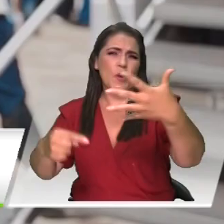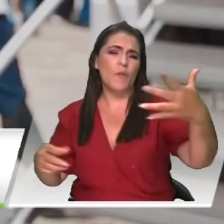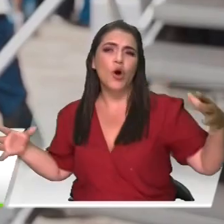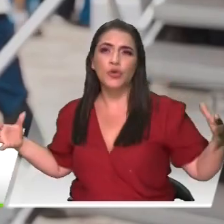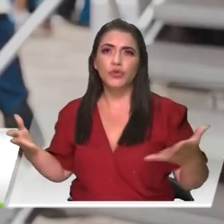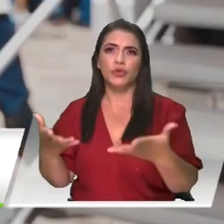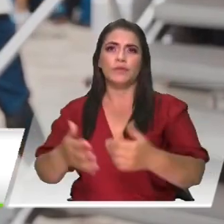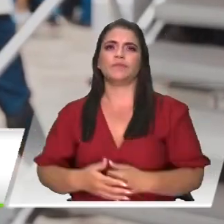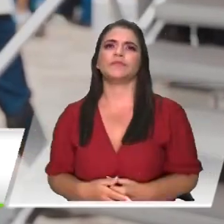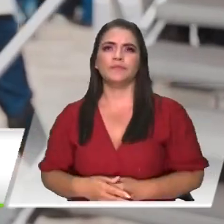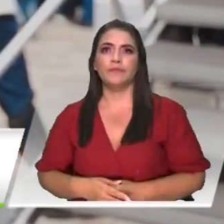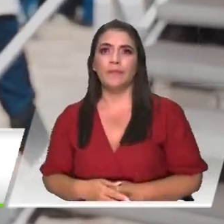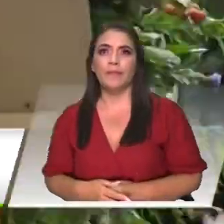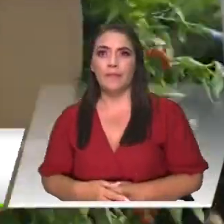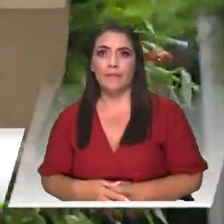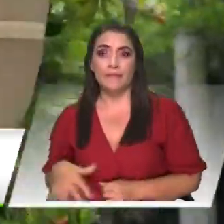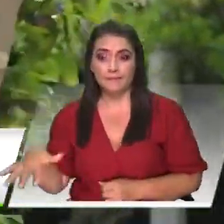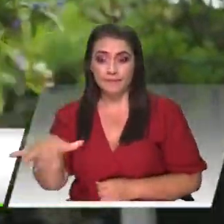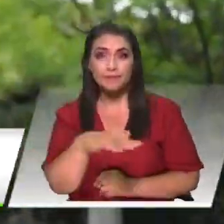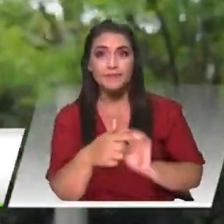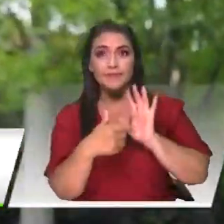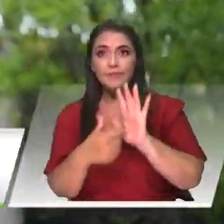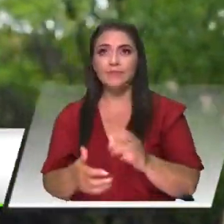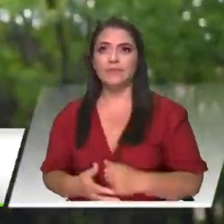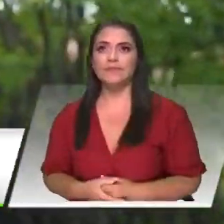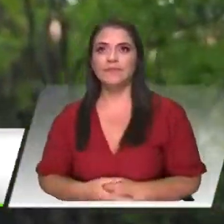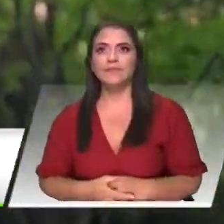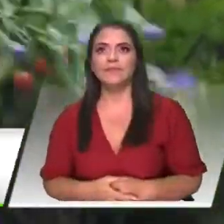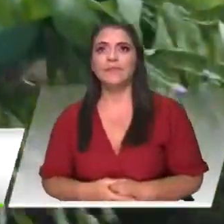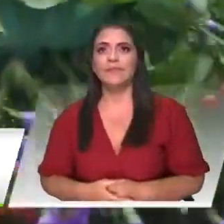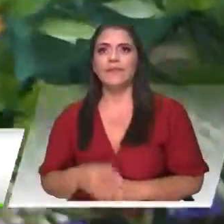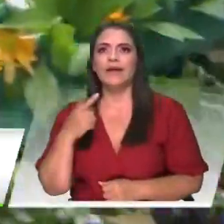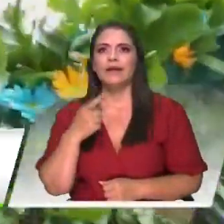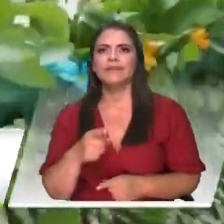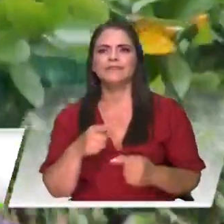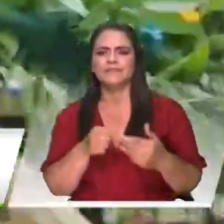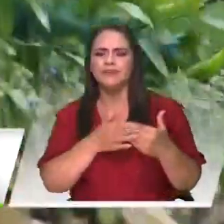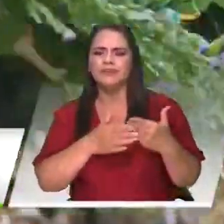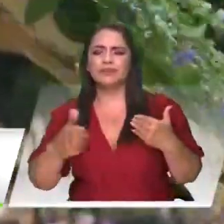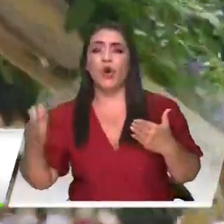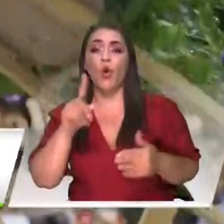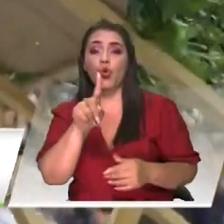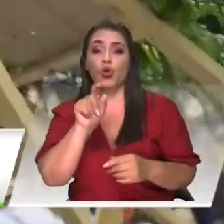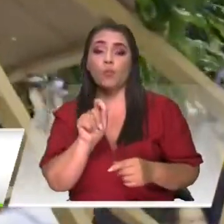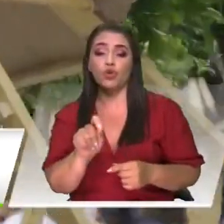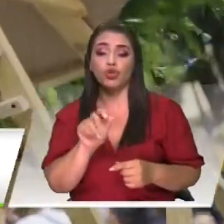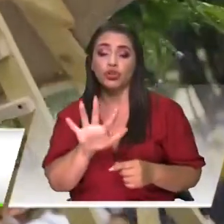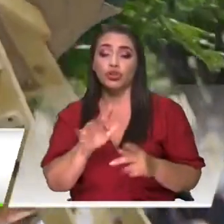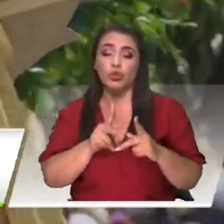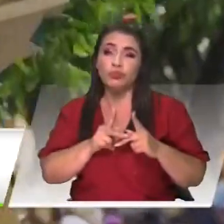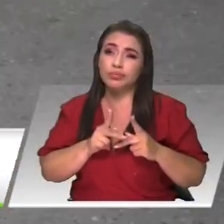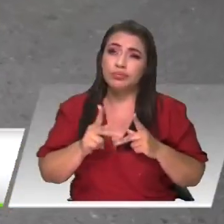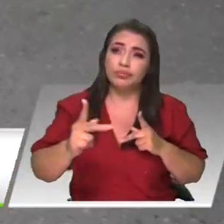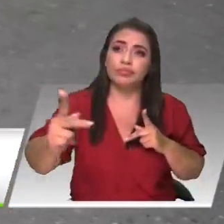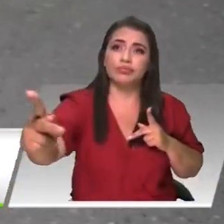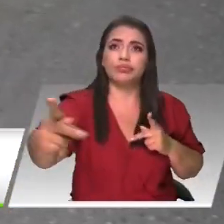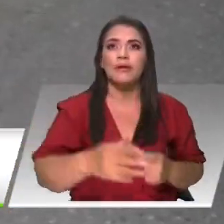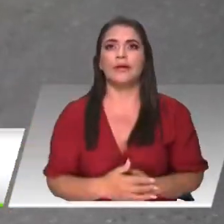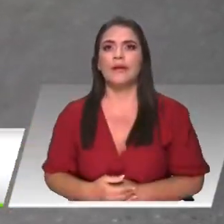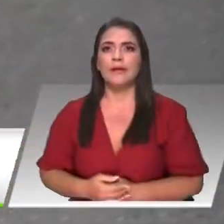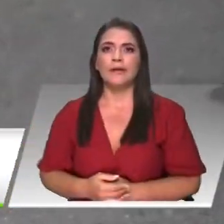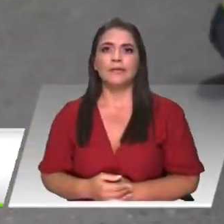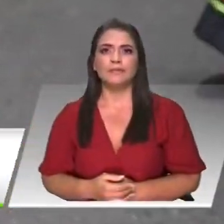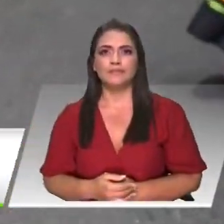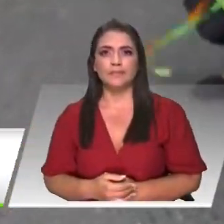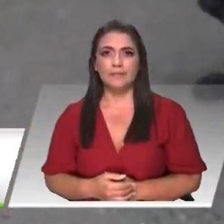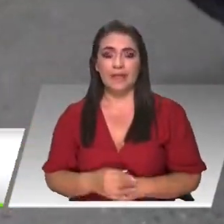otras que vamos a tener en esos escenarios. El recorrido tuvo una extensión de 1.5 kilómetros teniendo como punto de